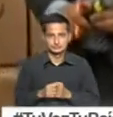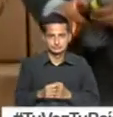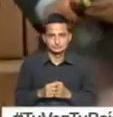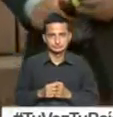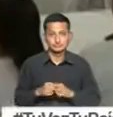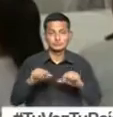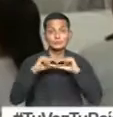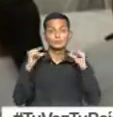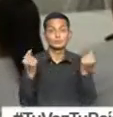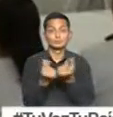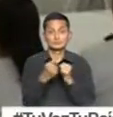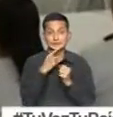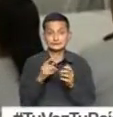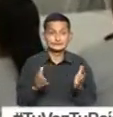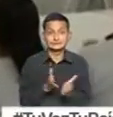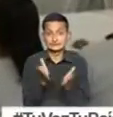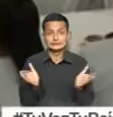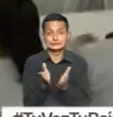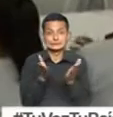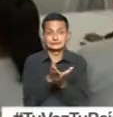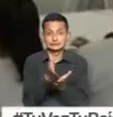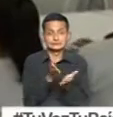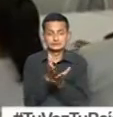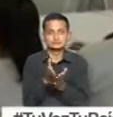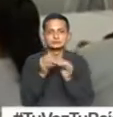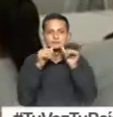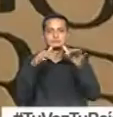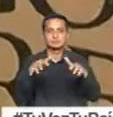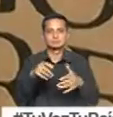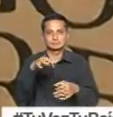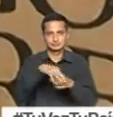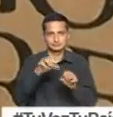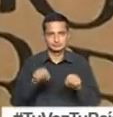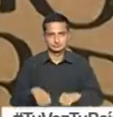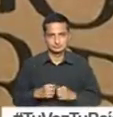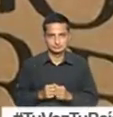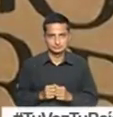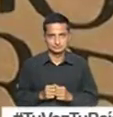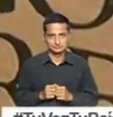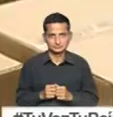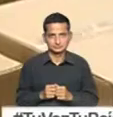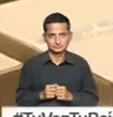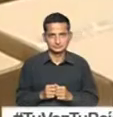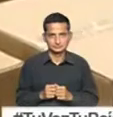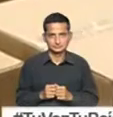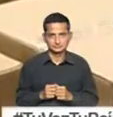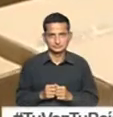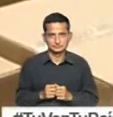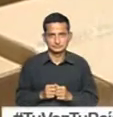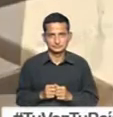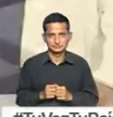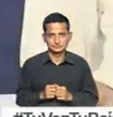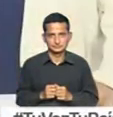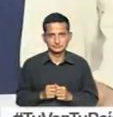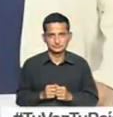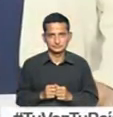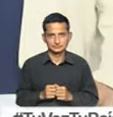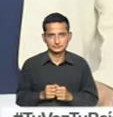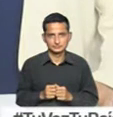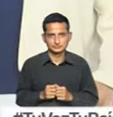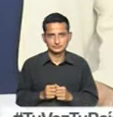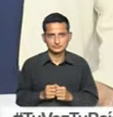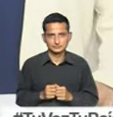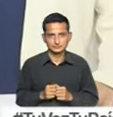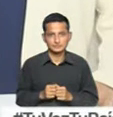El colectivo aspira a que la consulta se realice en septiembre. Cristina Pavón, Noticiero Ciudadano.